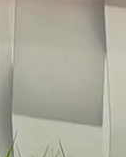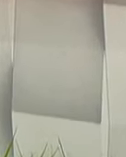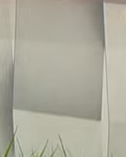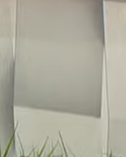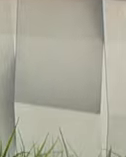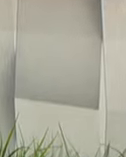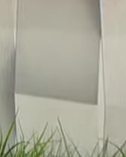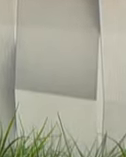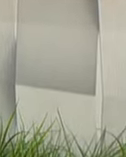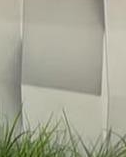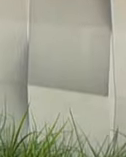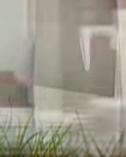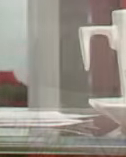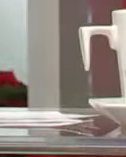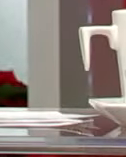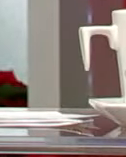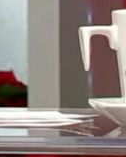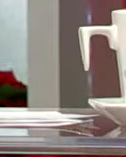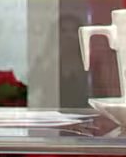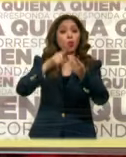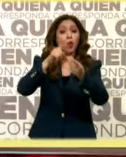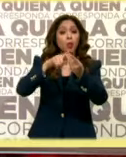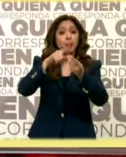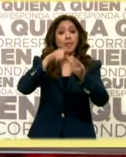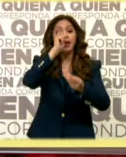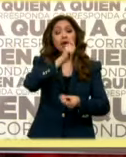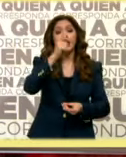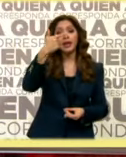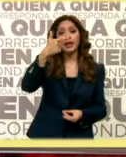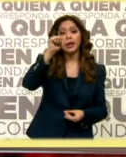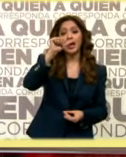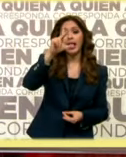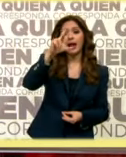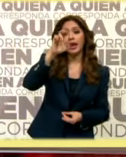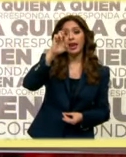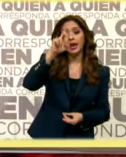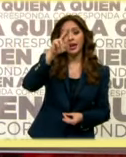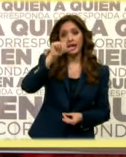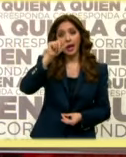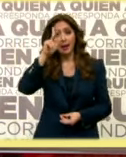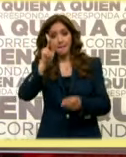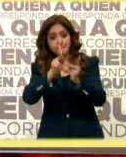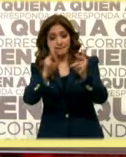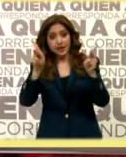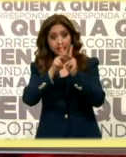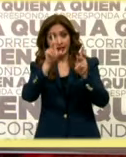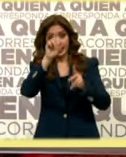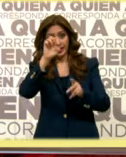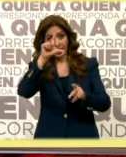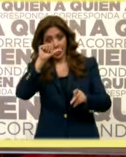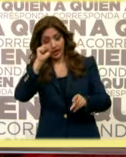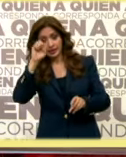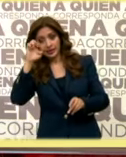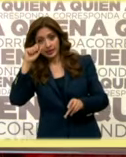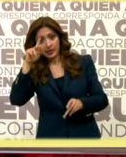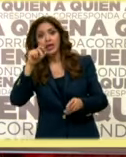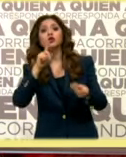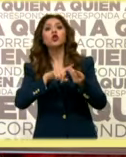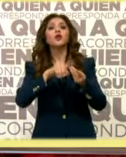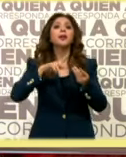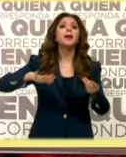las 6 de la tarde va a estar en el Centro Comercial Galería Plaza de las Estrellas. Esto está en Melchor